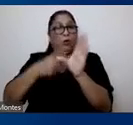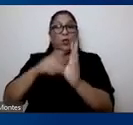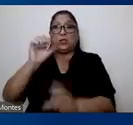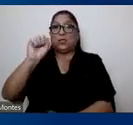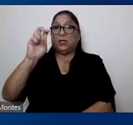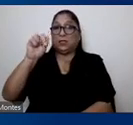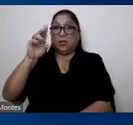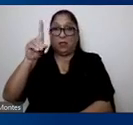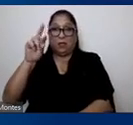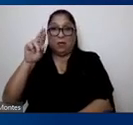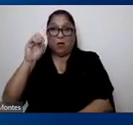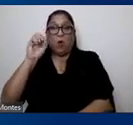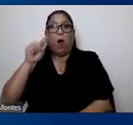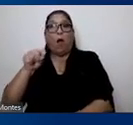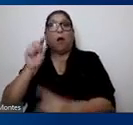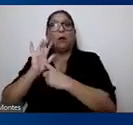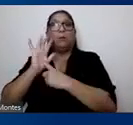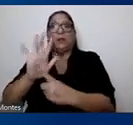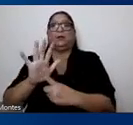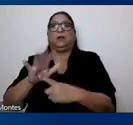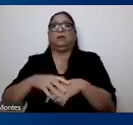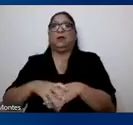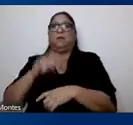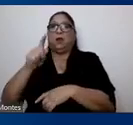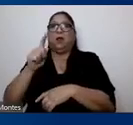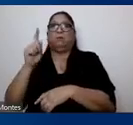Luminoso, representaba la orden o la